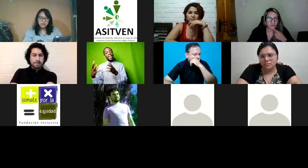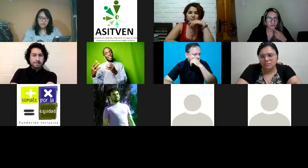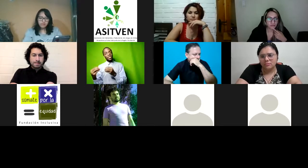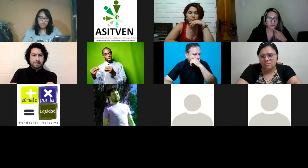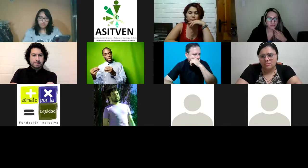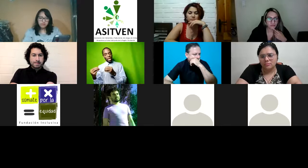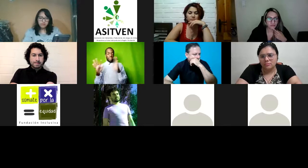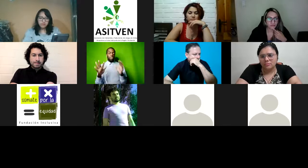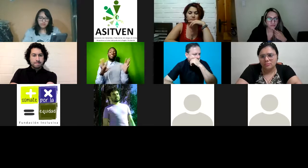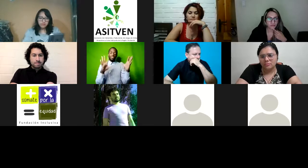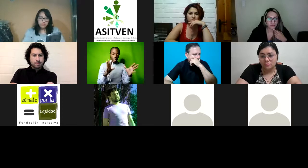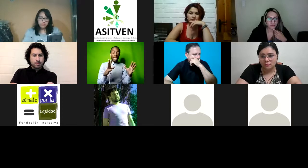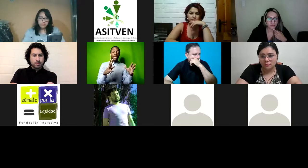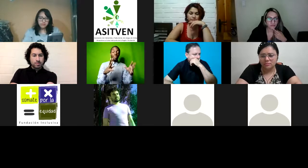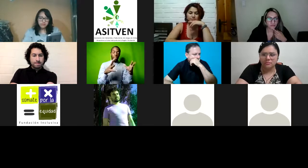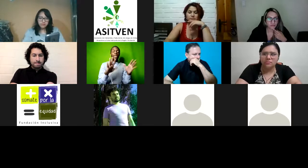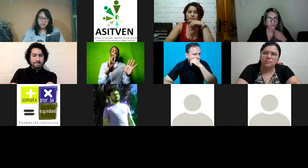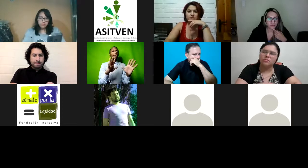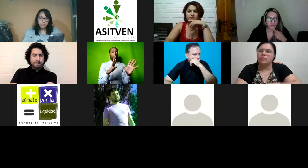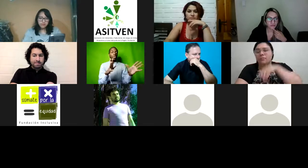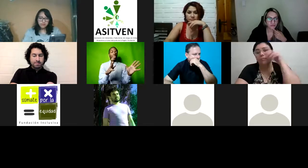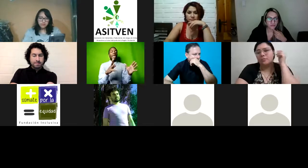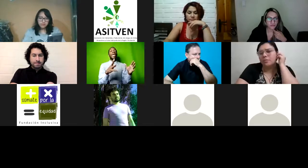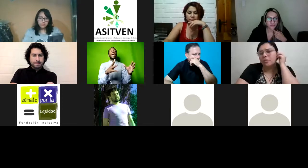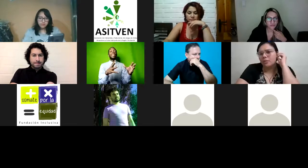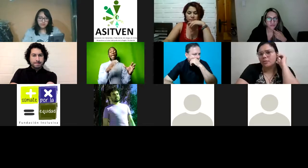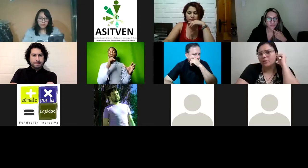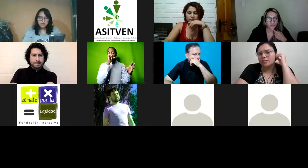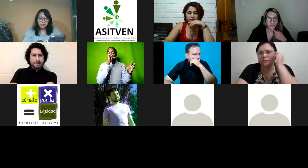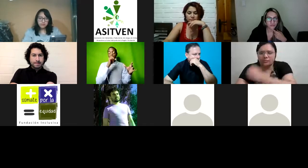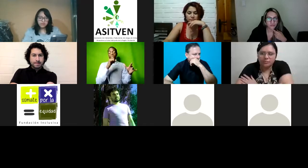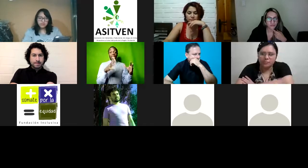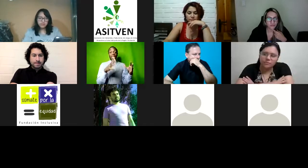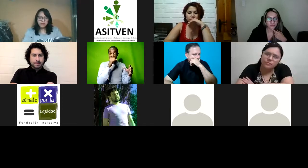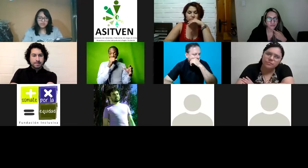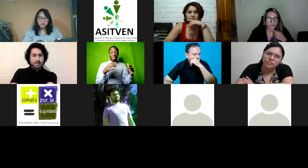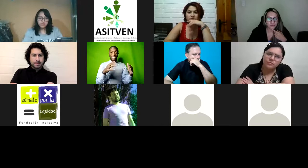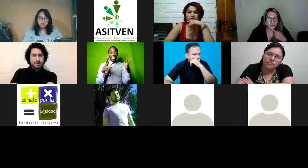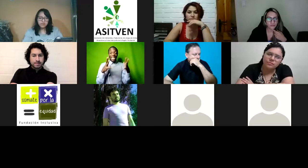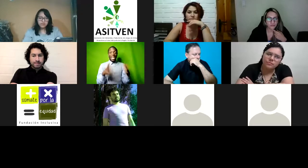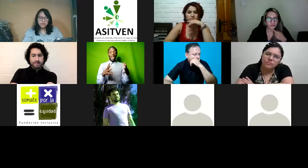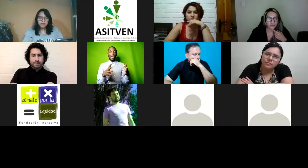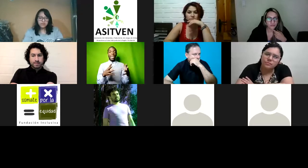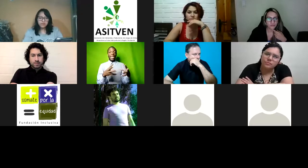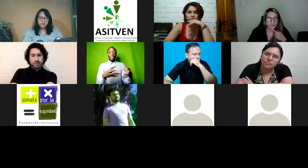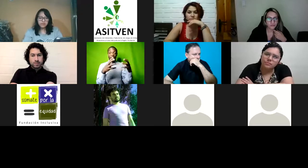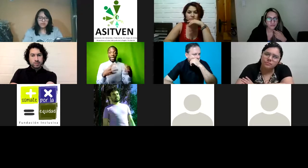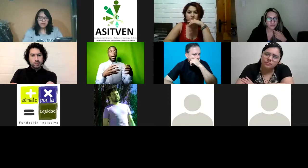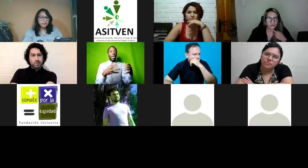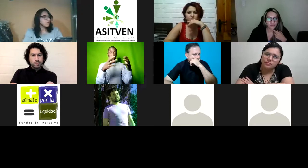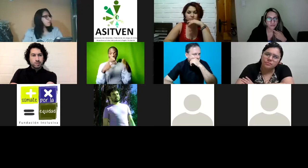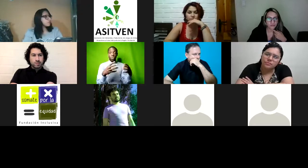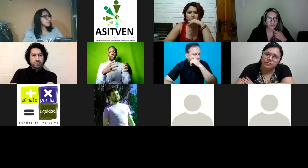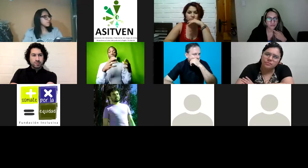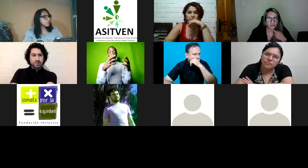la adquisición de la lengua, pero en este caso vamos a decirlo como está registrado. Intérpretes de señas internacionales que aprendieron en